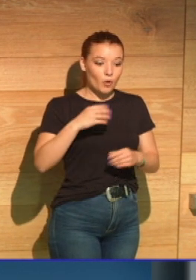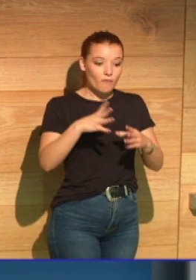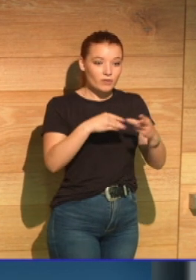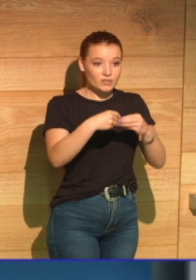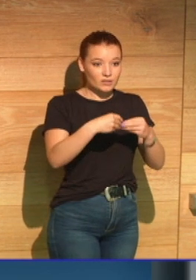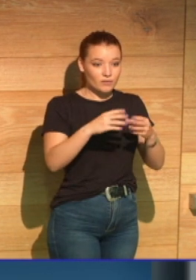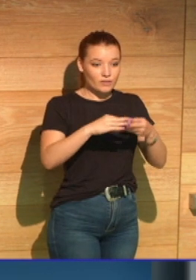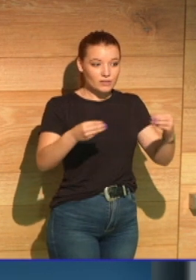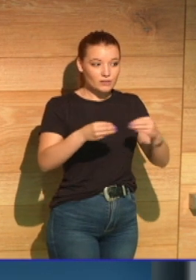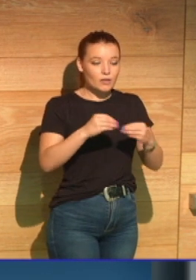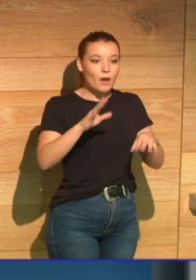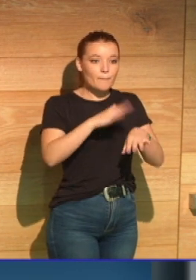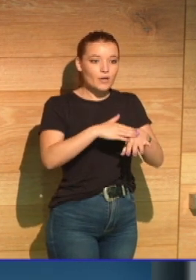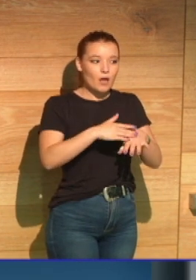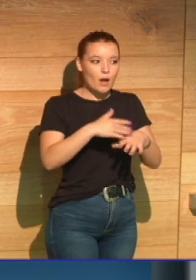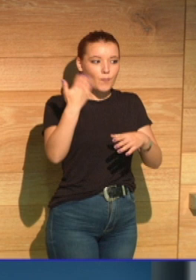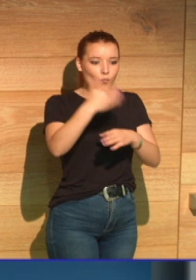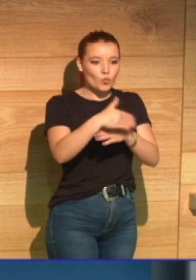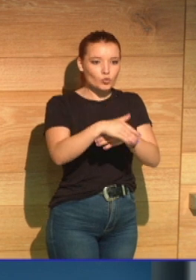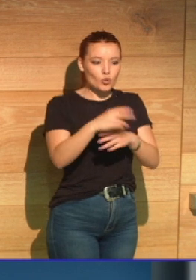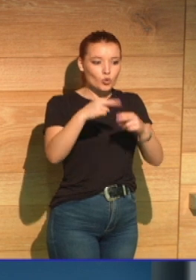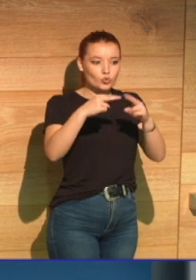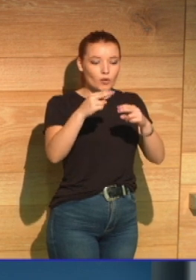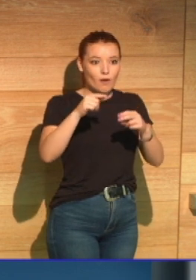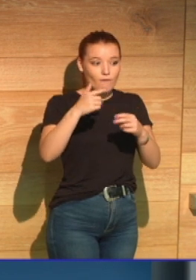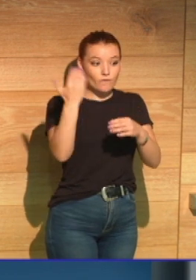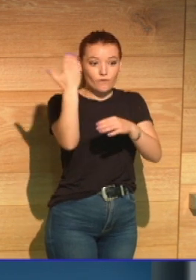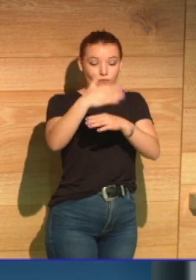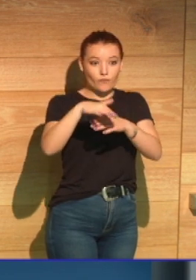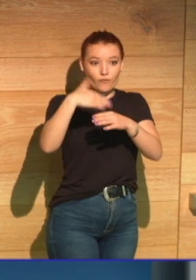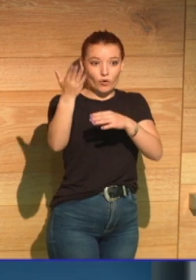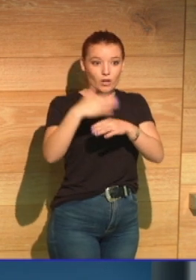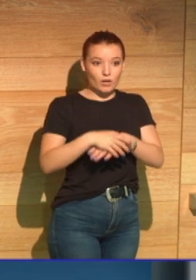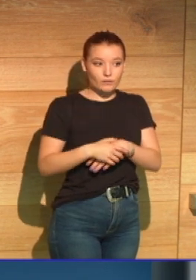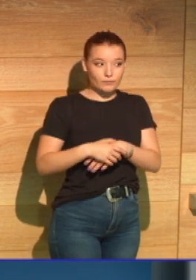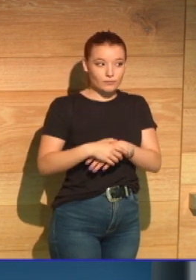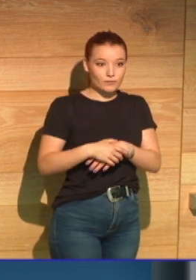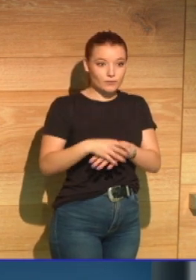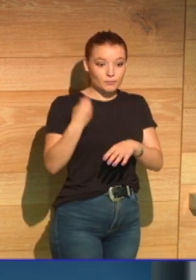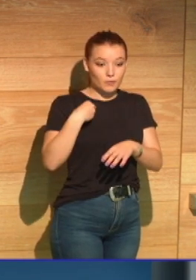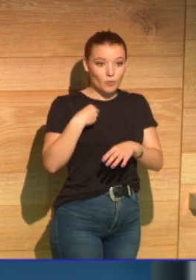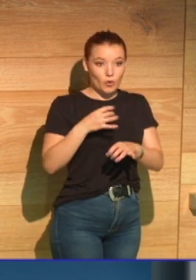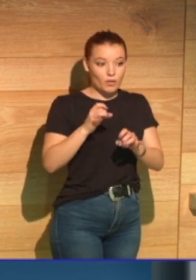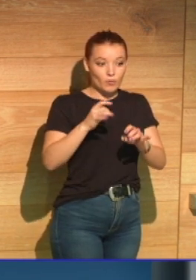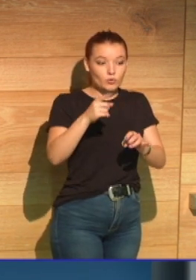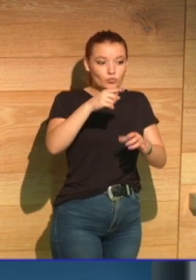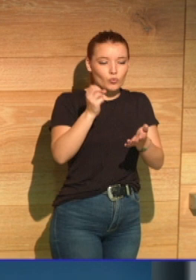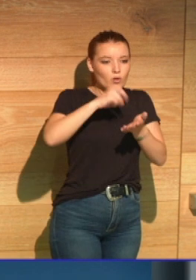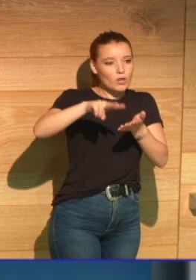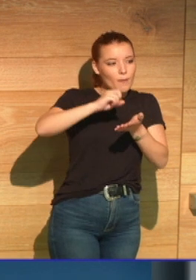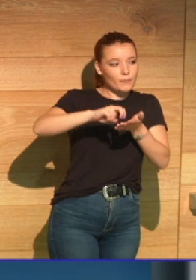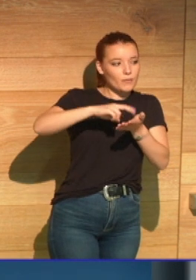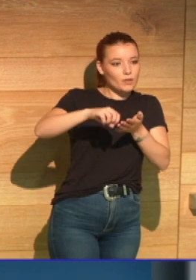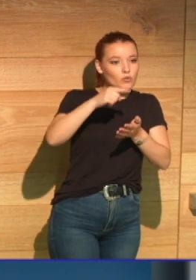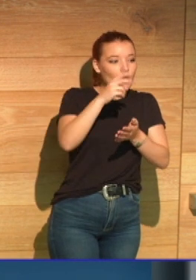de museo afuera, museo donde puedes ir a caminar y donde de hecho está construido para que tú vayas caminando y vayas reconociendo los espacios, por